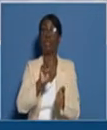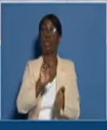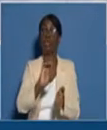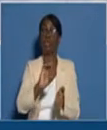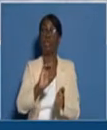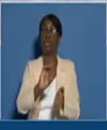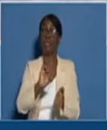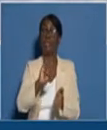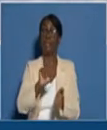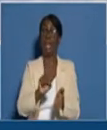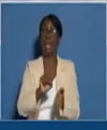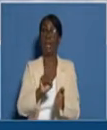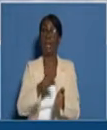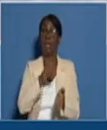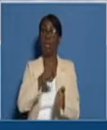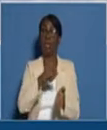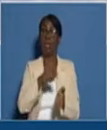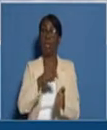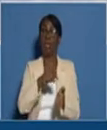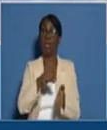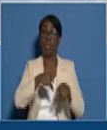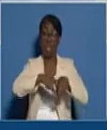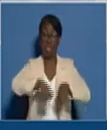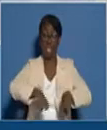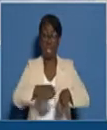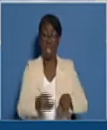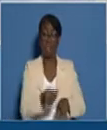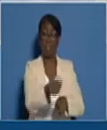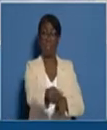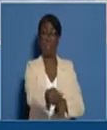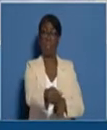dicen. Con cheque en mano, dicen.